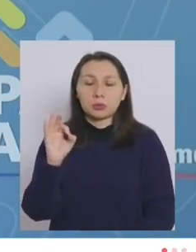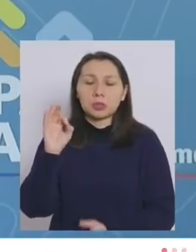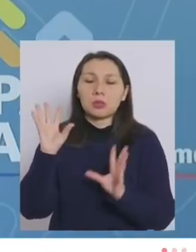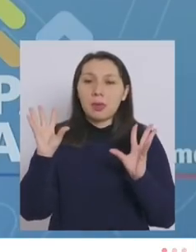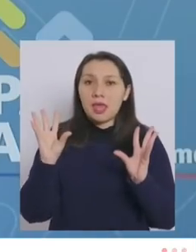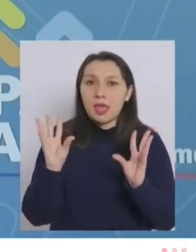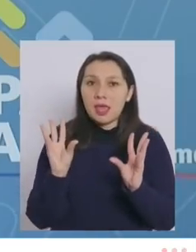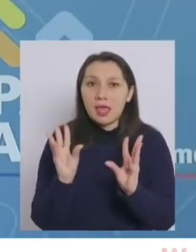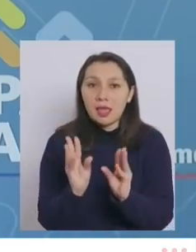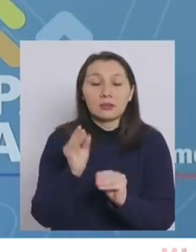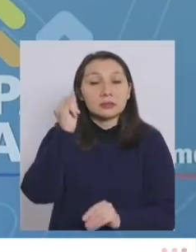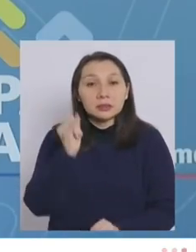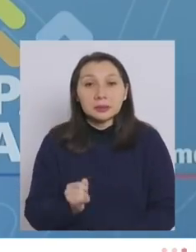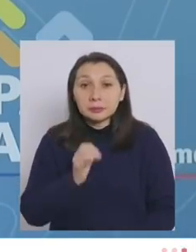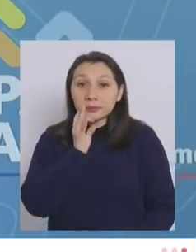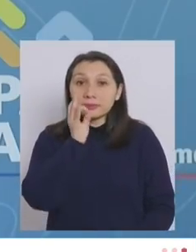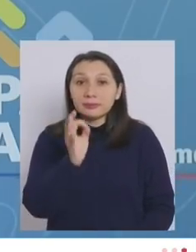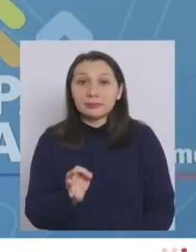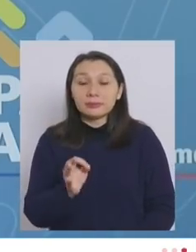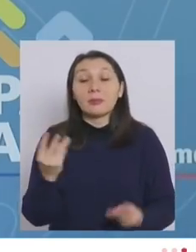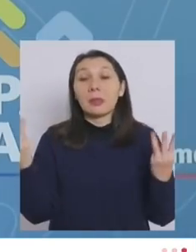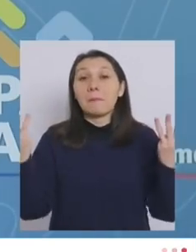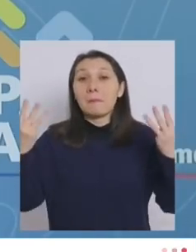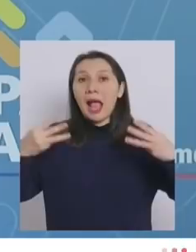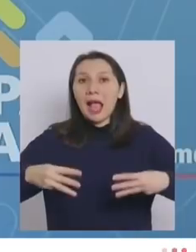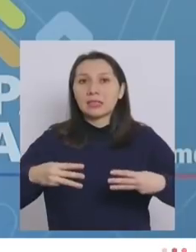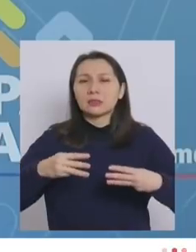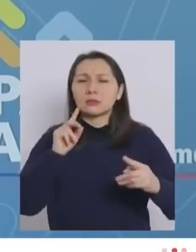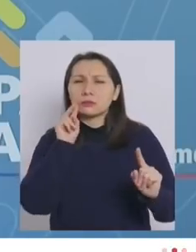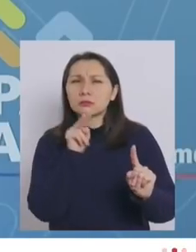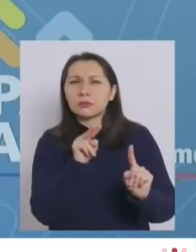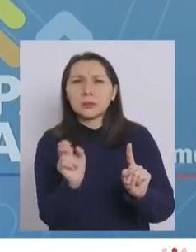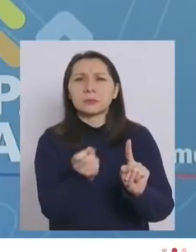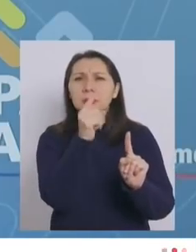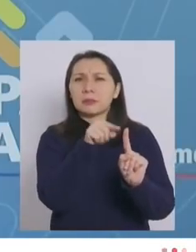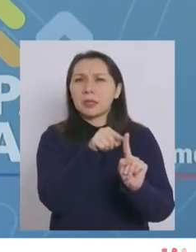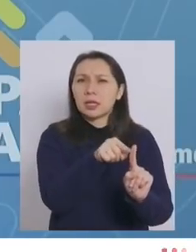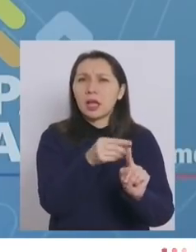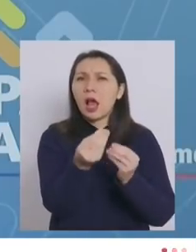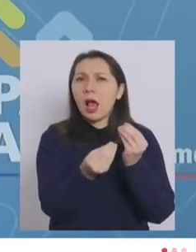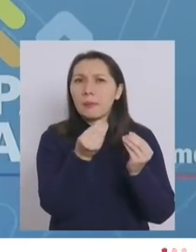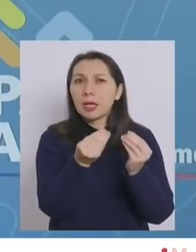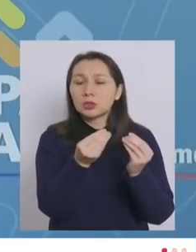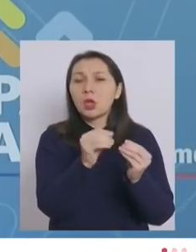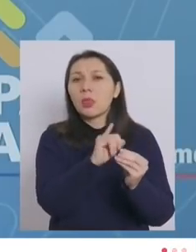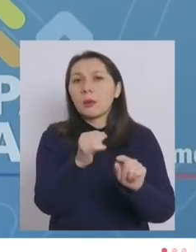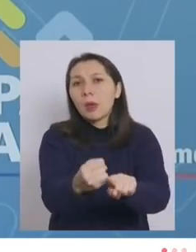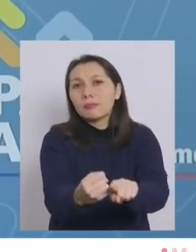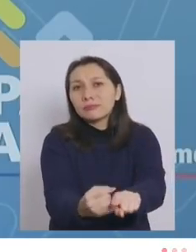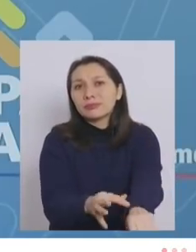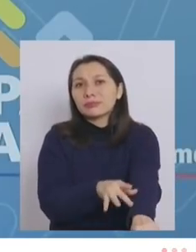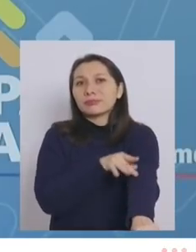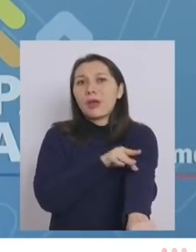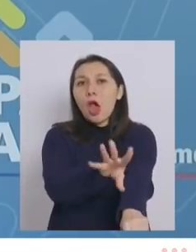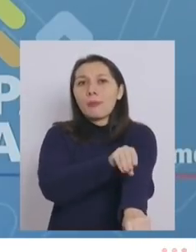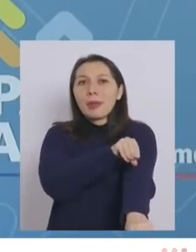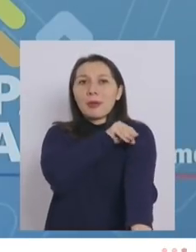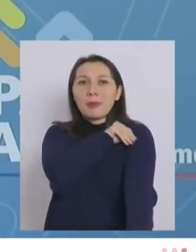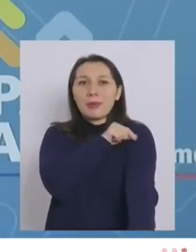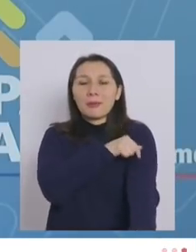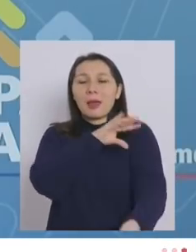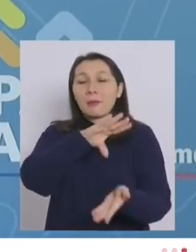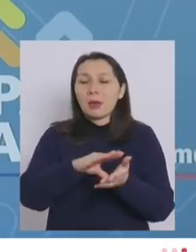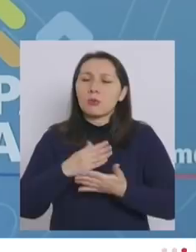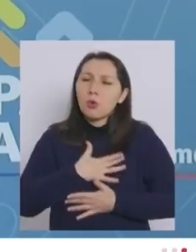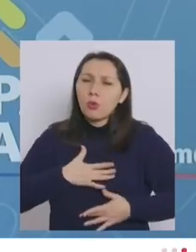37,4%. Siempre se ha dicho que Magallanes marca lo que puede llegar a ocurrir en el resto del país. Así que estoy muy contento de